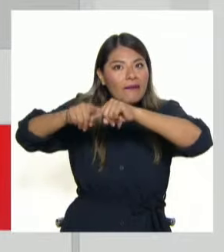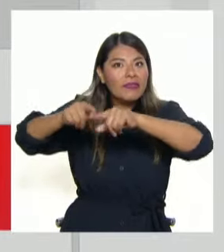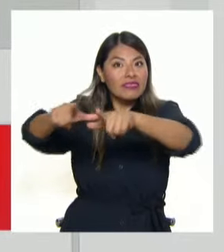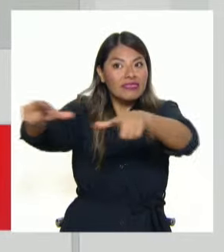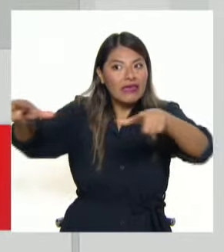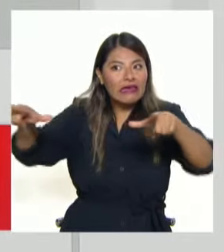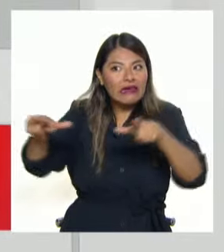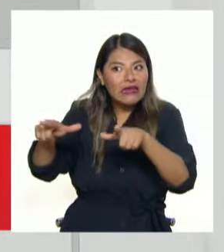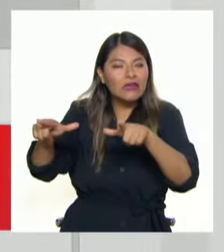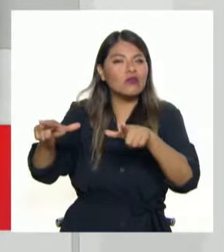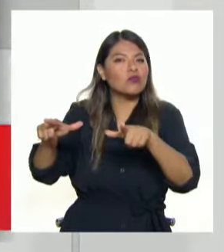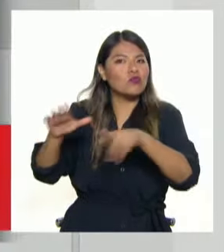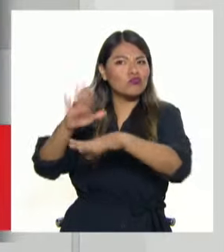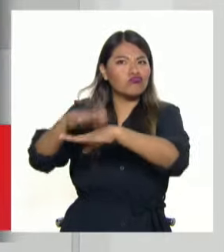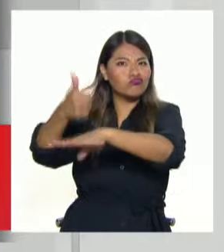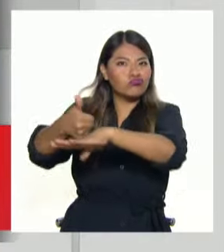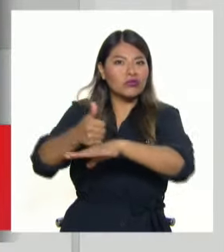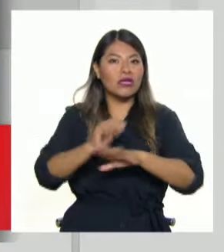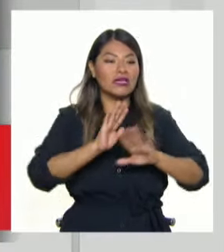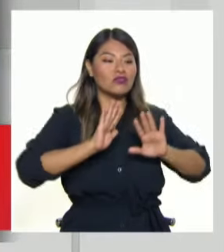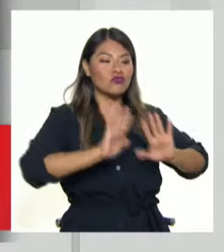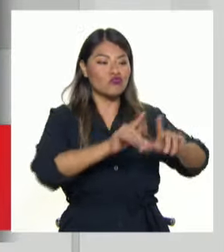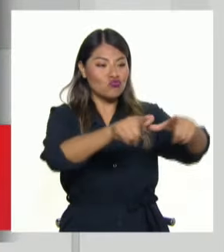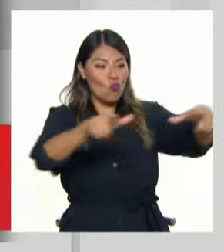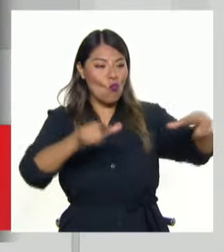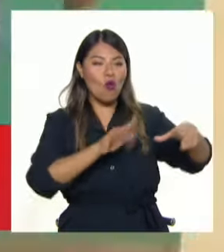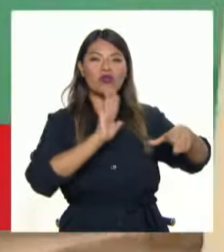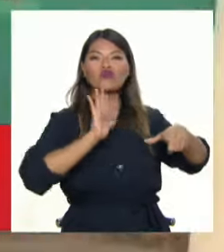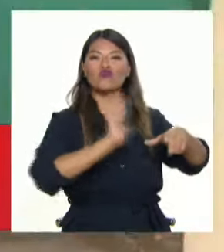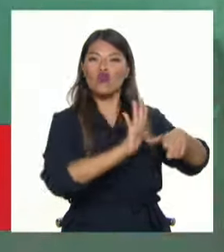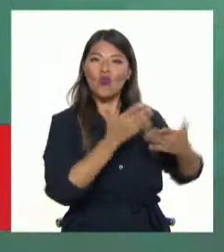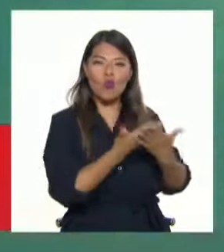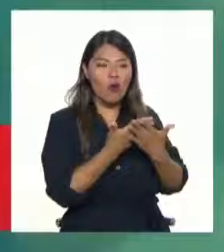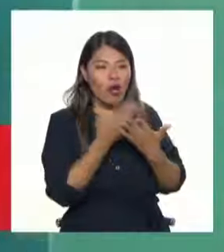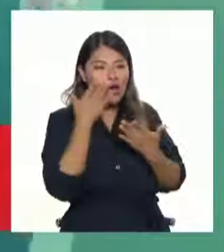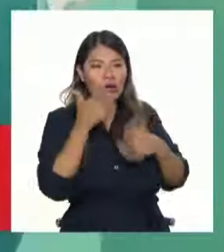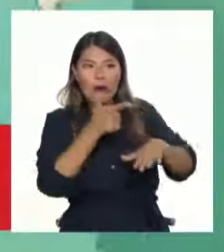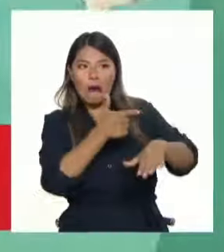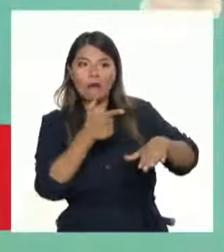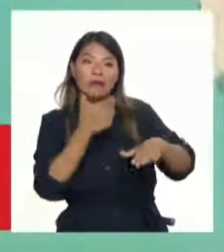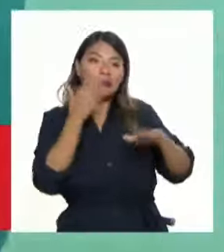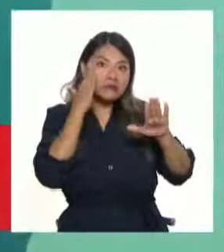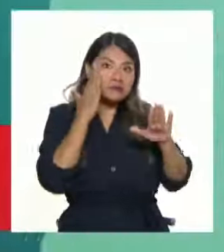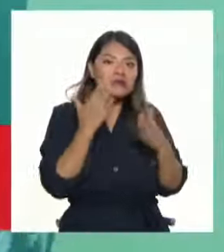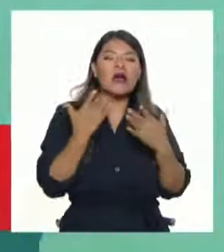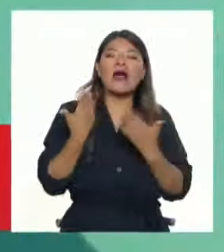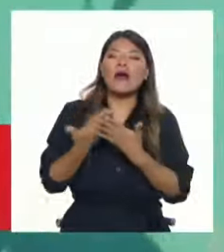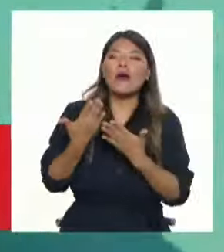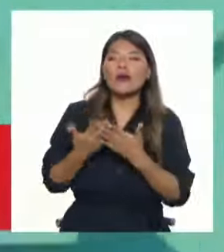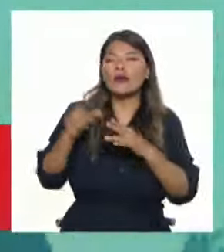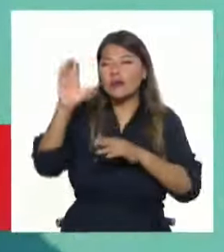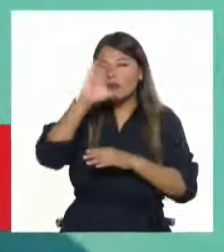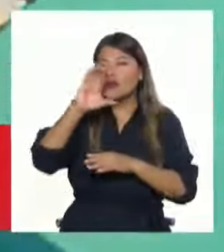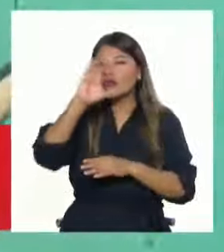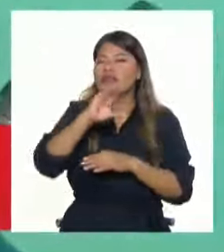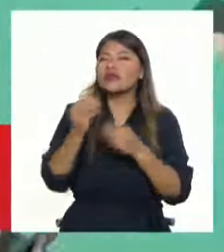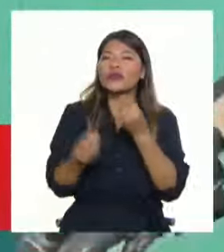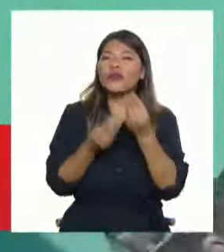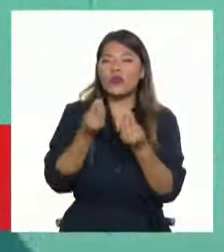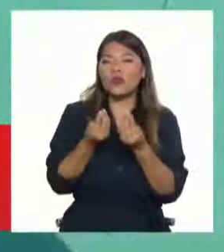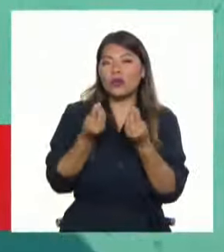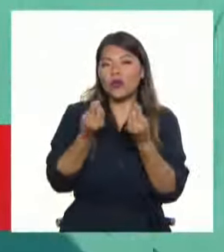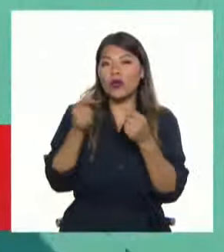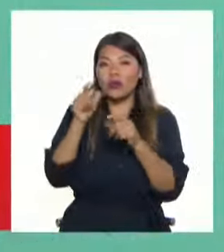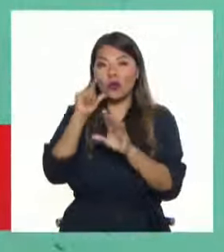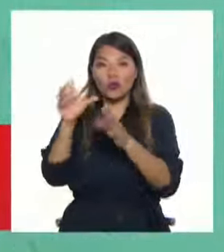ataque fue exactamente en su chacra, mi estimado Omar. Es la información que estamos llegando a compartir. Esperemos que también, así como y